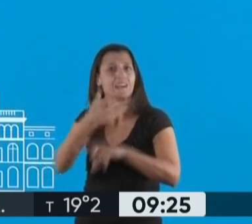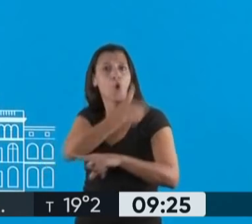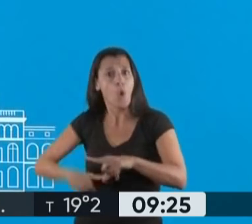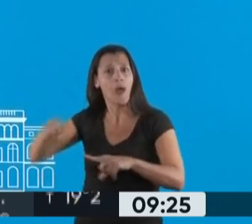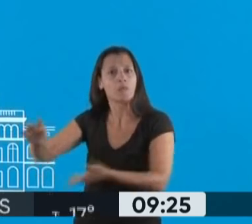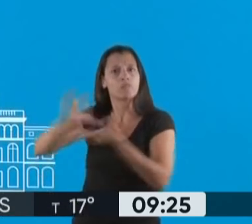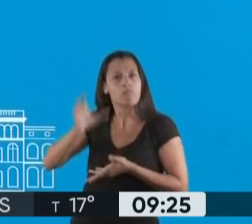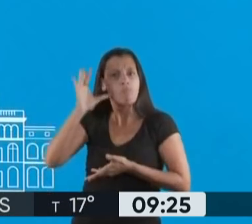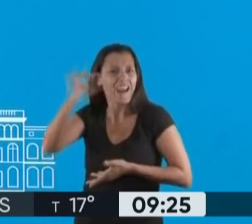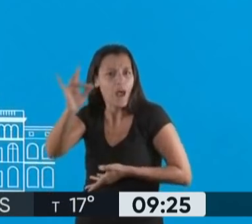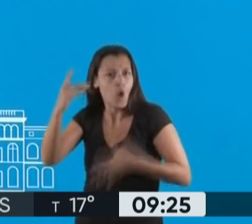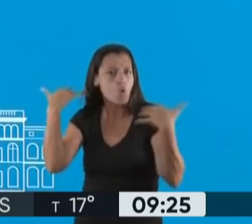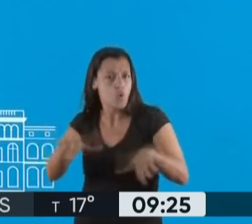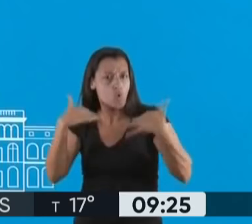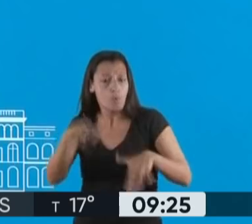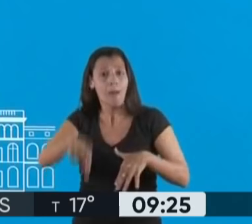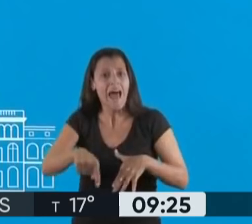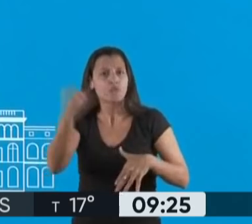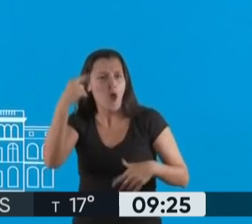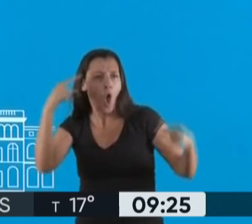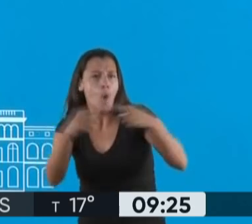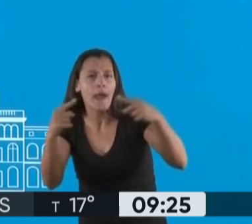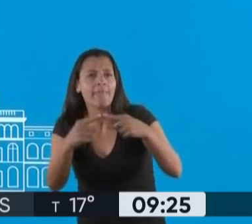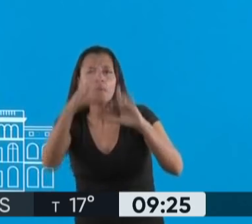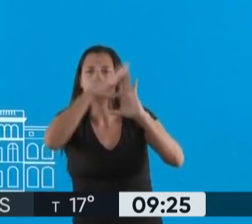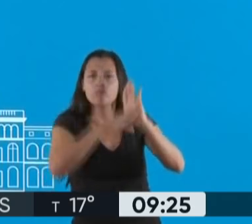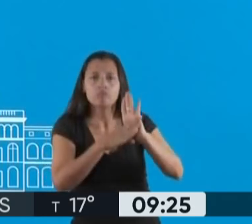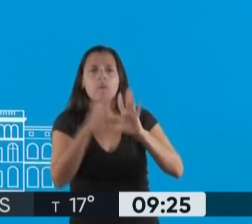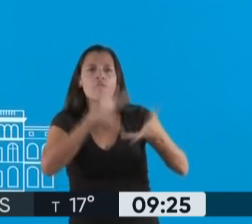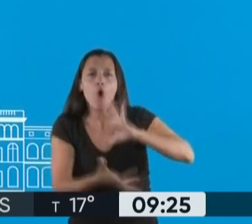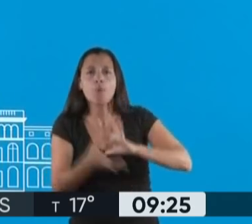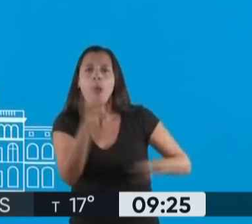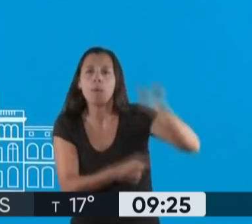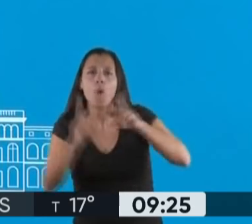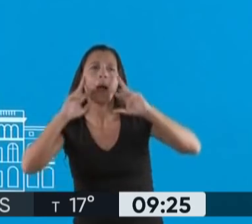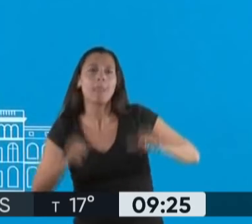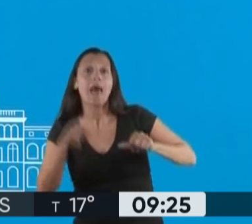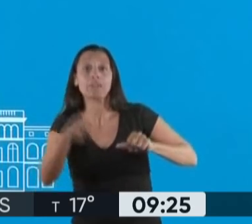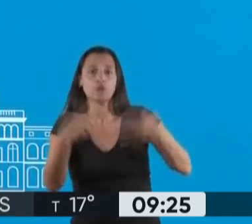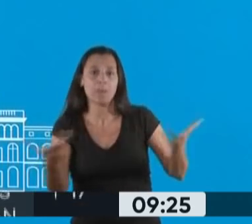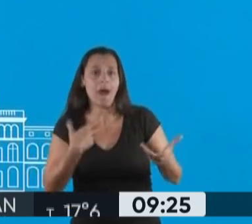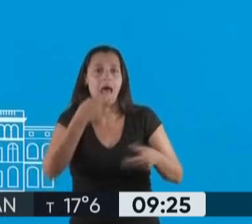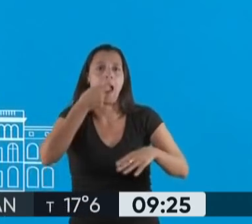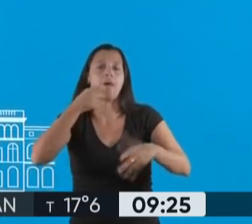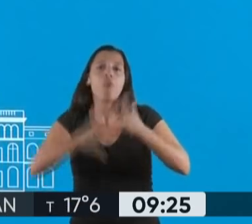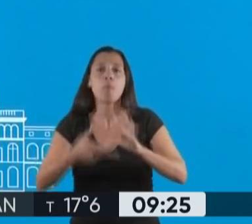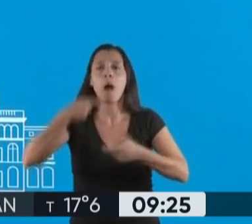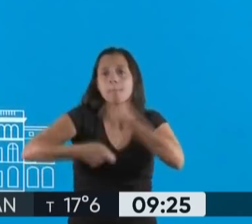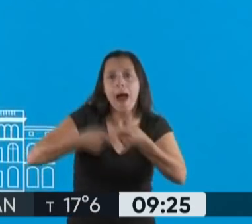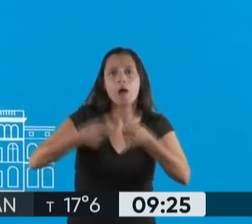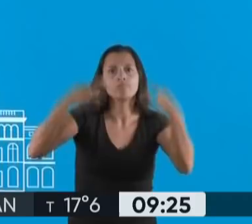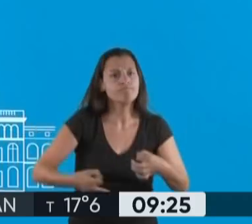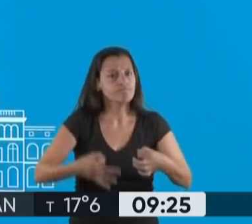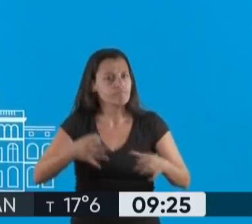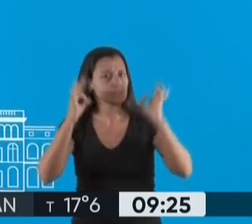de metas y medidas que se van tomando. Entonces, para que existan los desembolsos, existen las medidas. Entonces, o